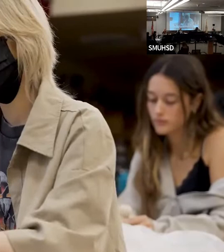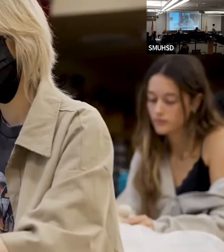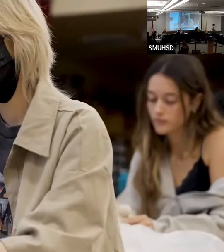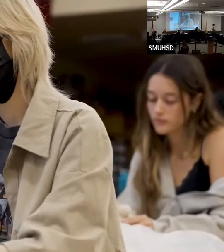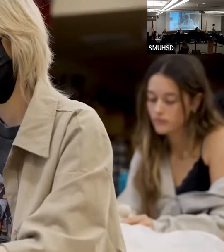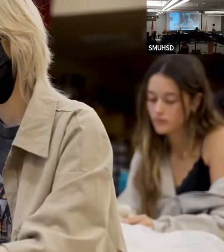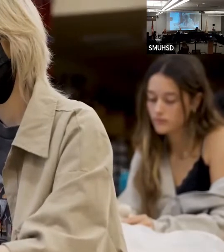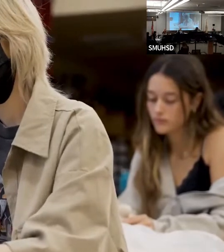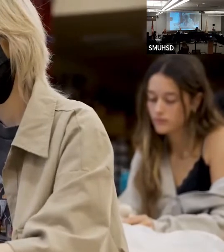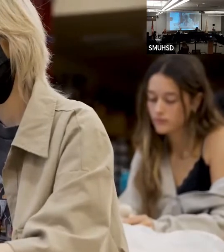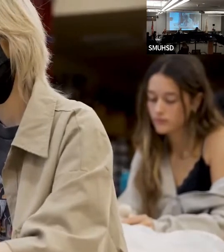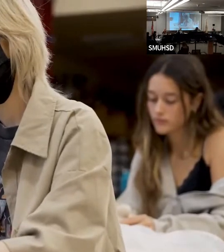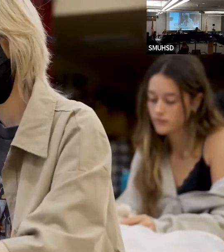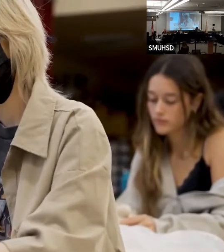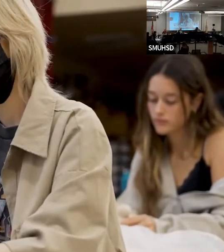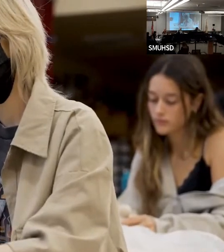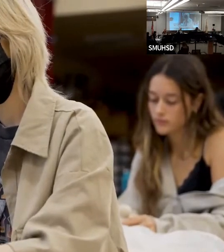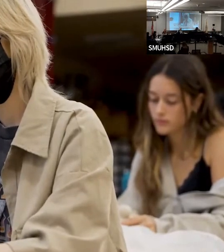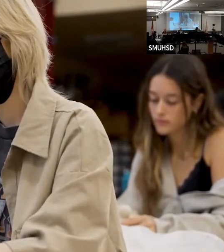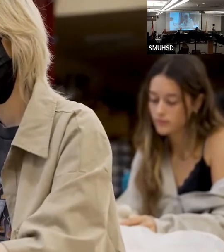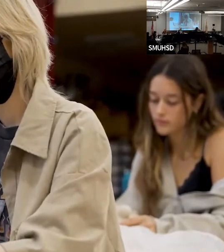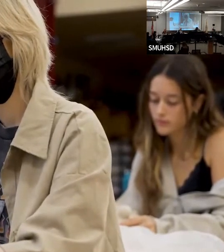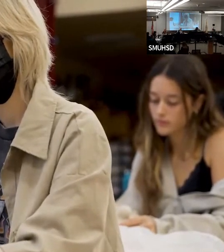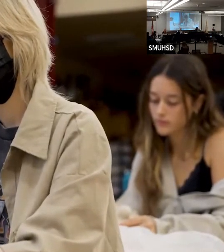porque hacen de que ellos se diviertan en su tiempo libre.